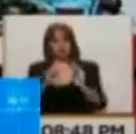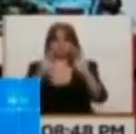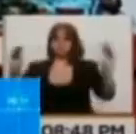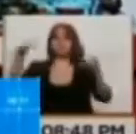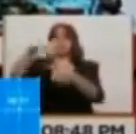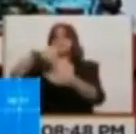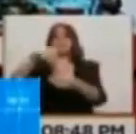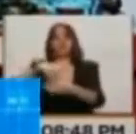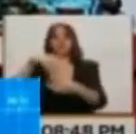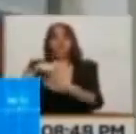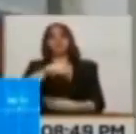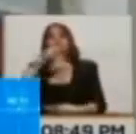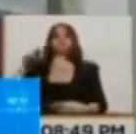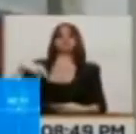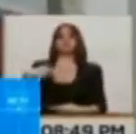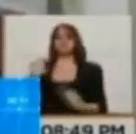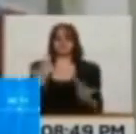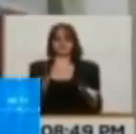ello.